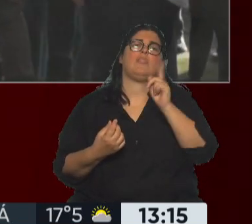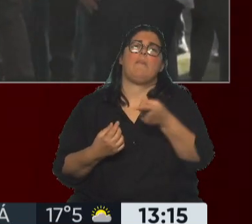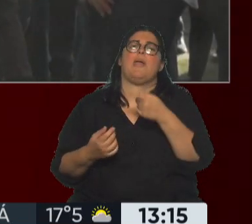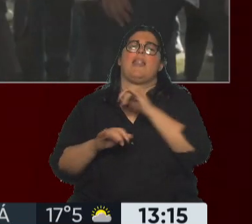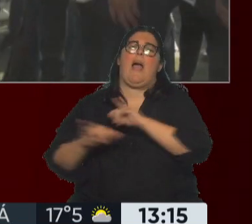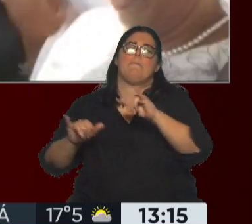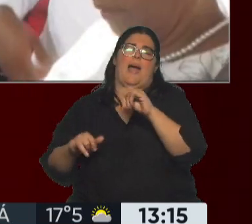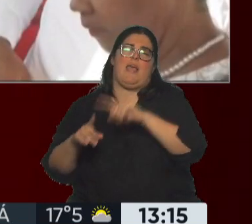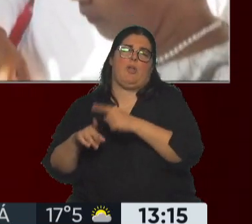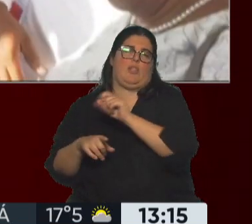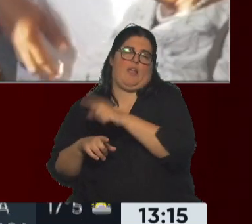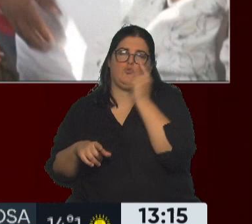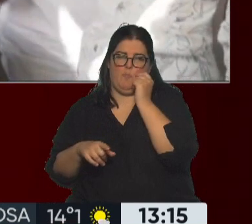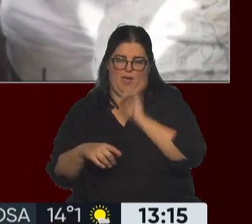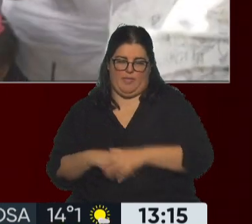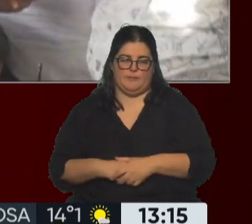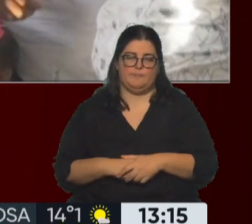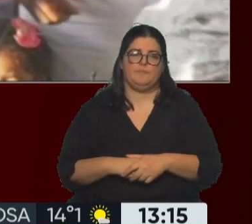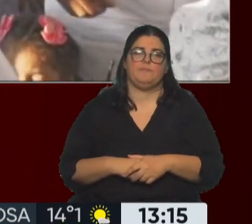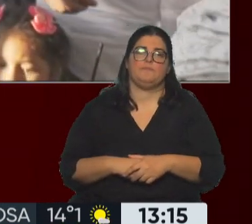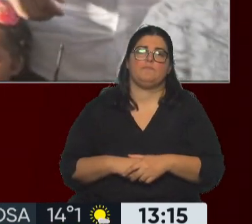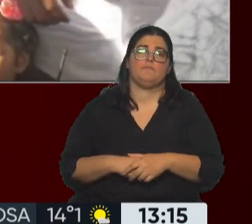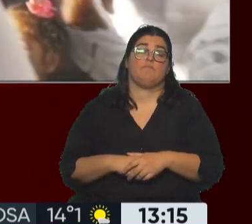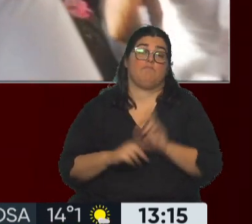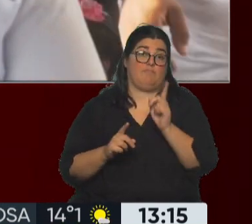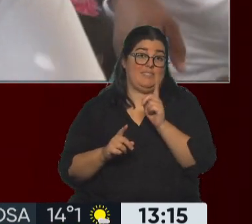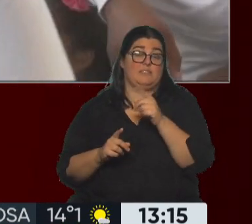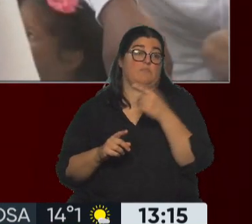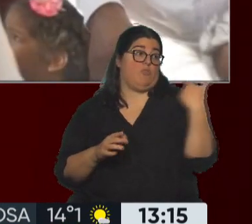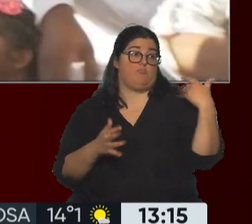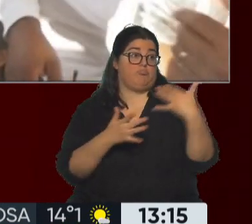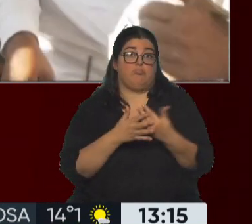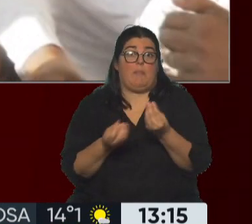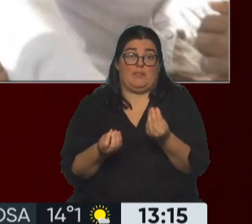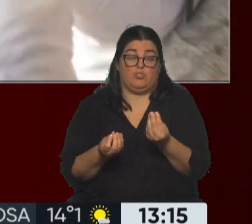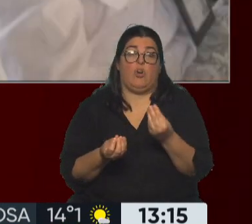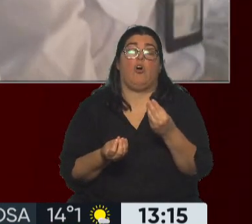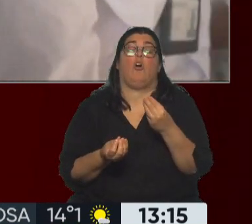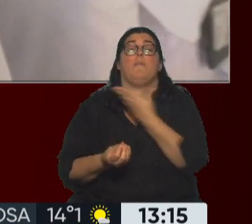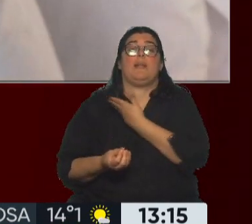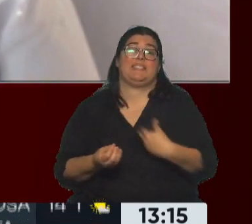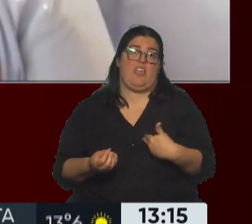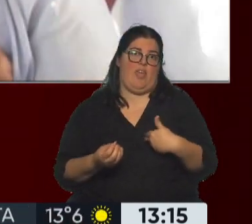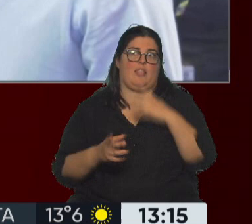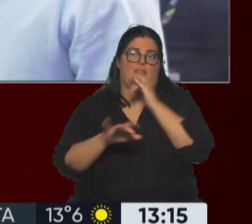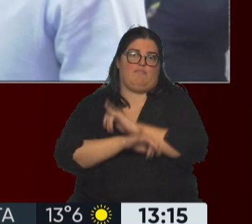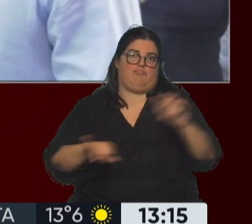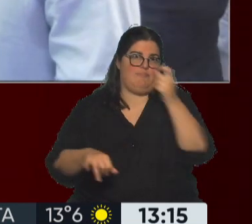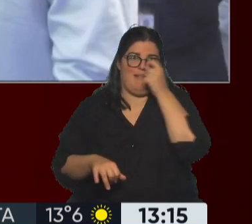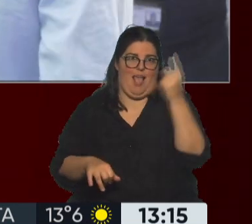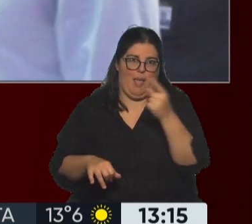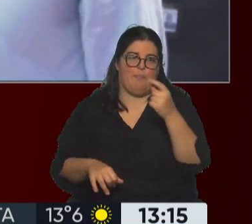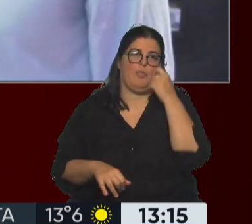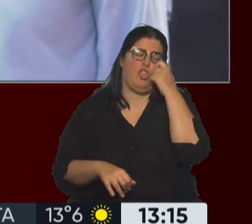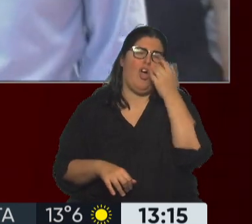campaña política de su padre. ¿Qué sucedió desde entonces? Bueno, Petro rápidamente salió a declarar públicamente, ya lo había